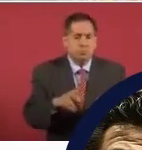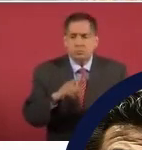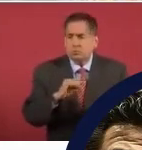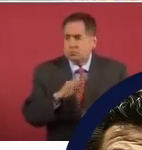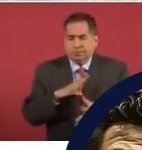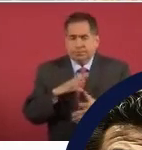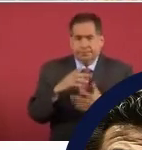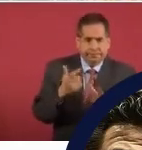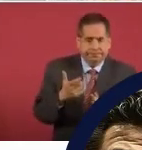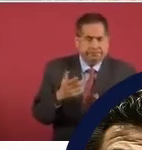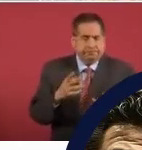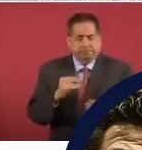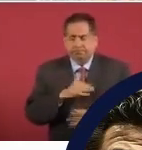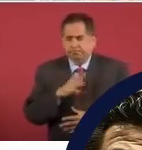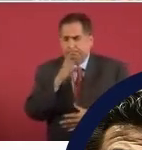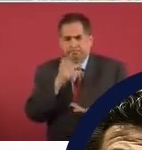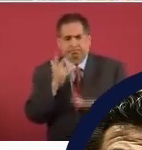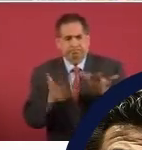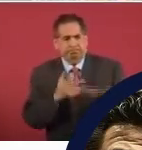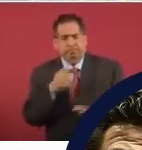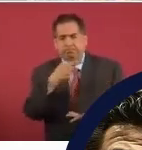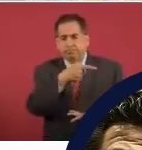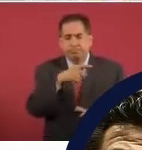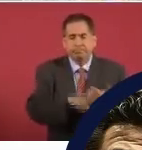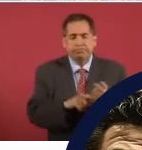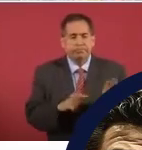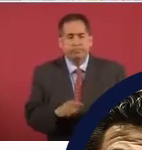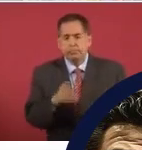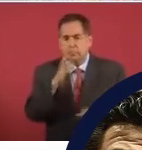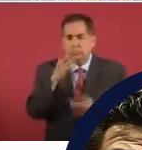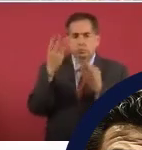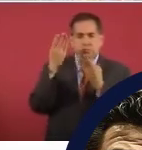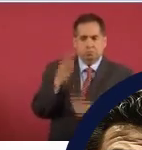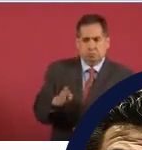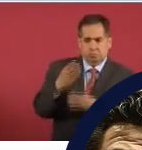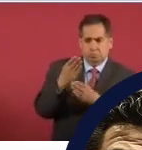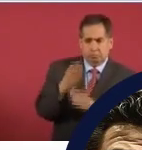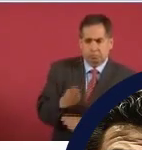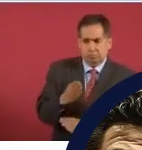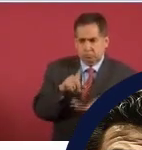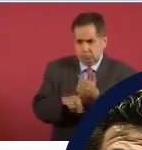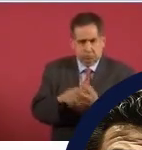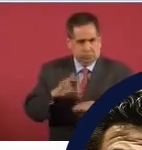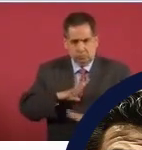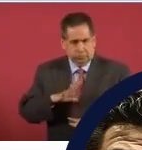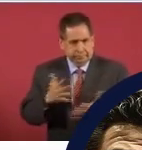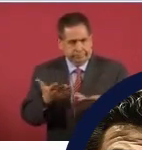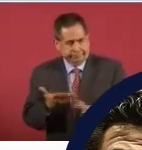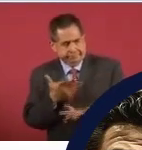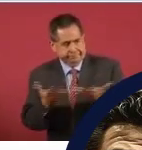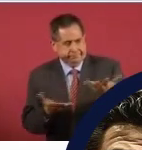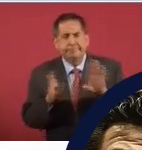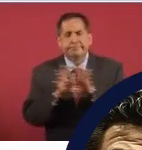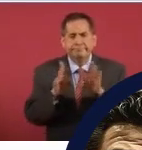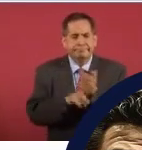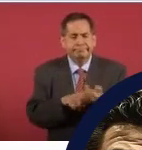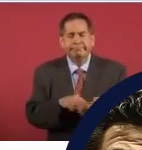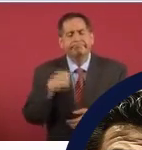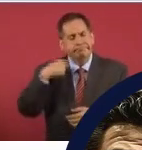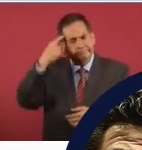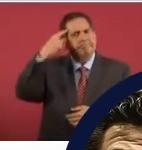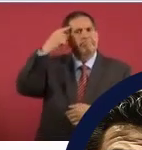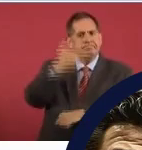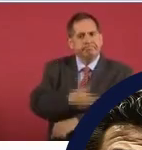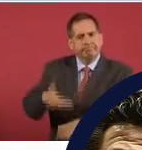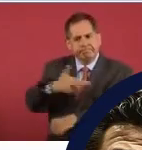muchos temas sobre los valles en su gobierno y sobre todo bueno pues también de lo que se ha hecho y de lo que ha sucedido